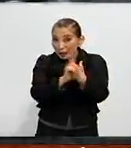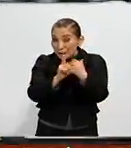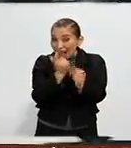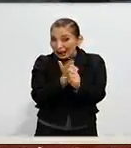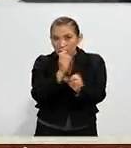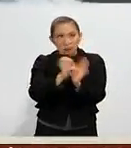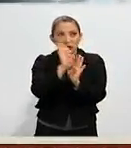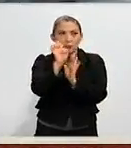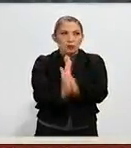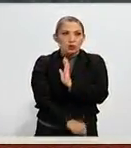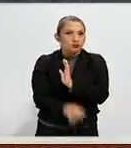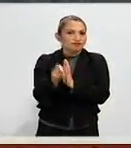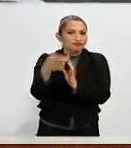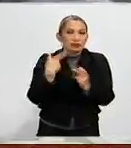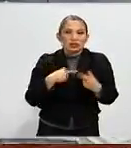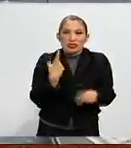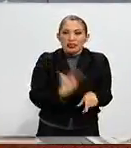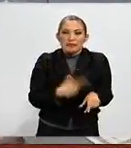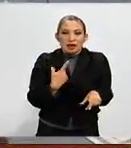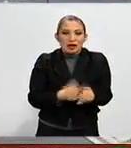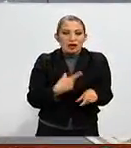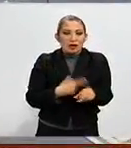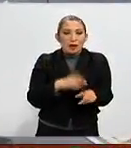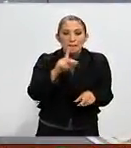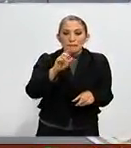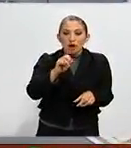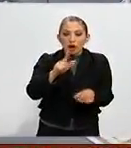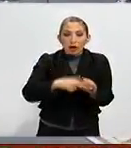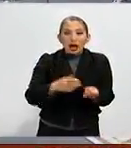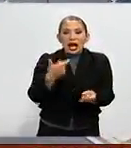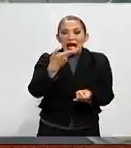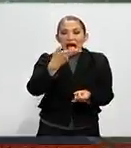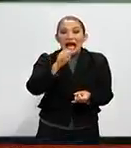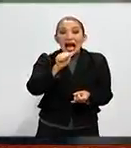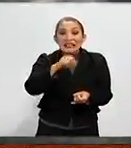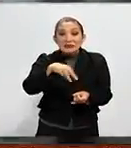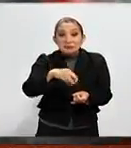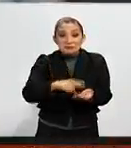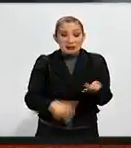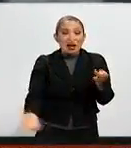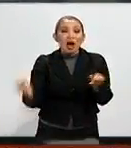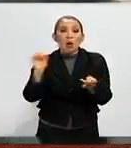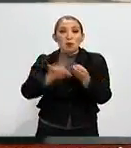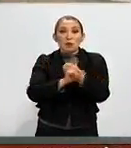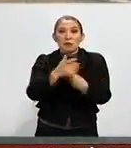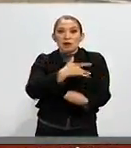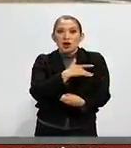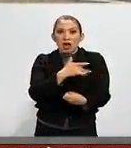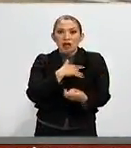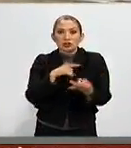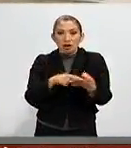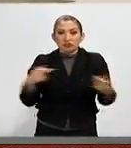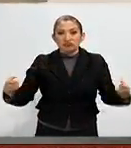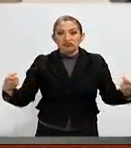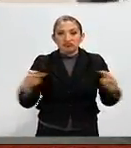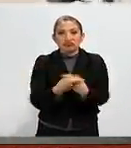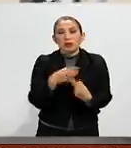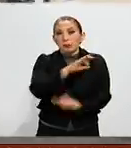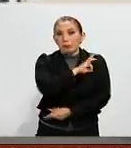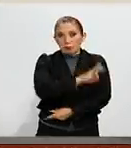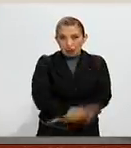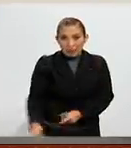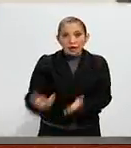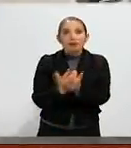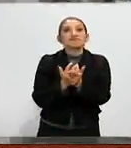crónicos, por ejemplo, pues gente que tiene POC, asmáticos, gente que tiene problemas cardíacos, vemos que pueden caer en